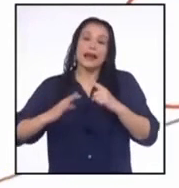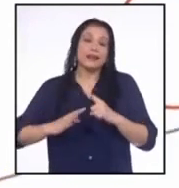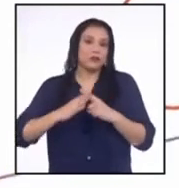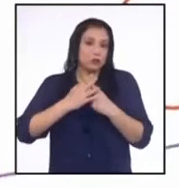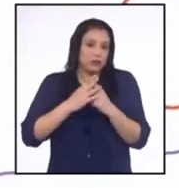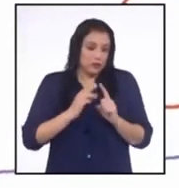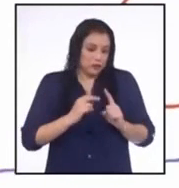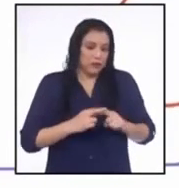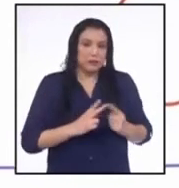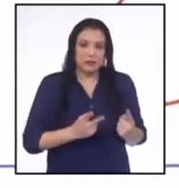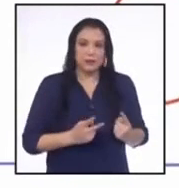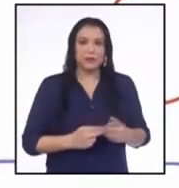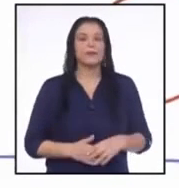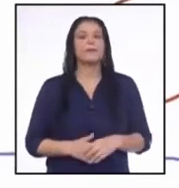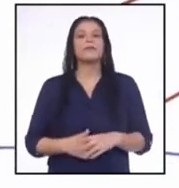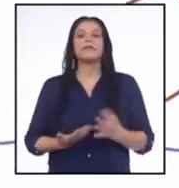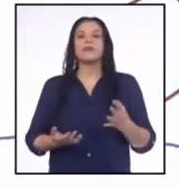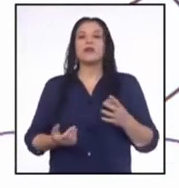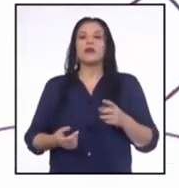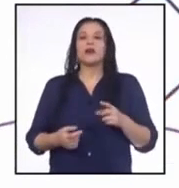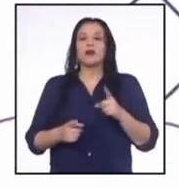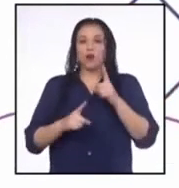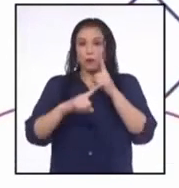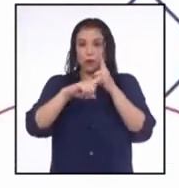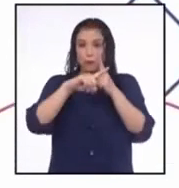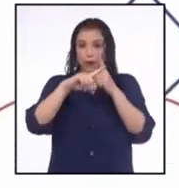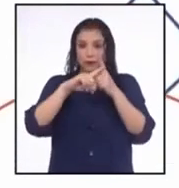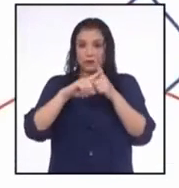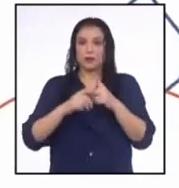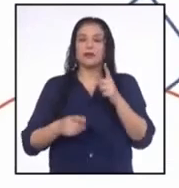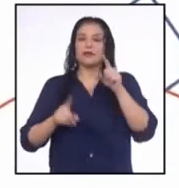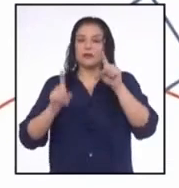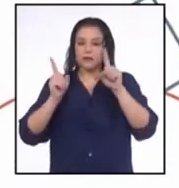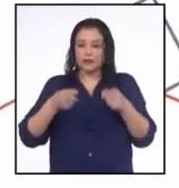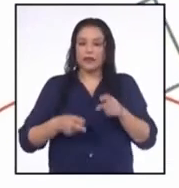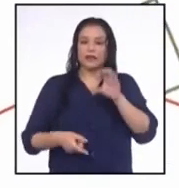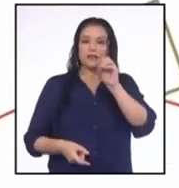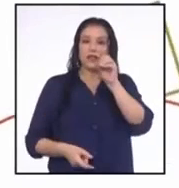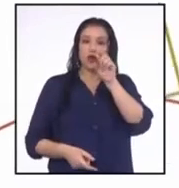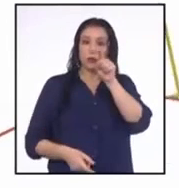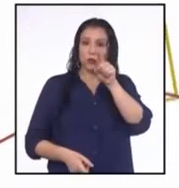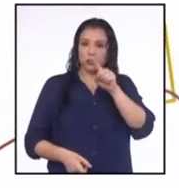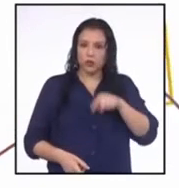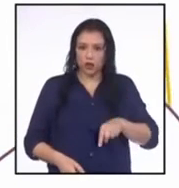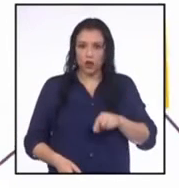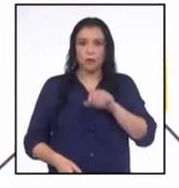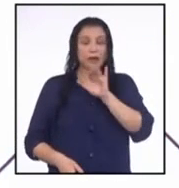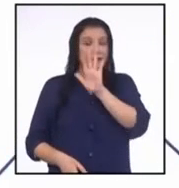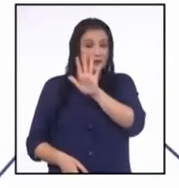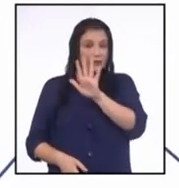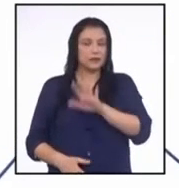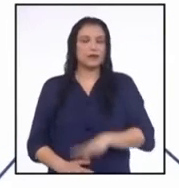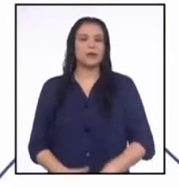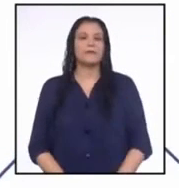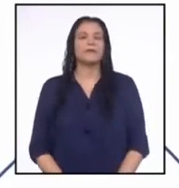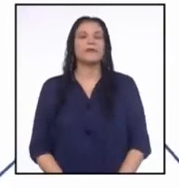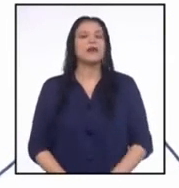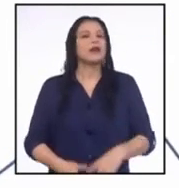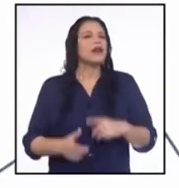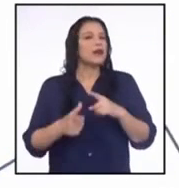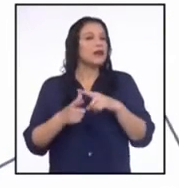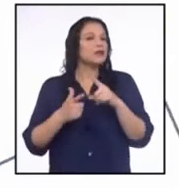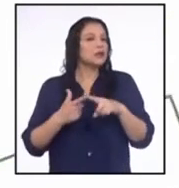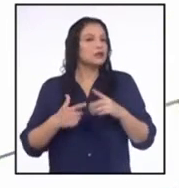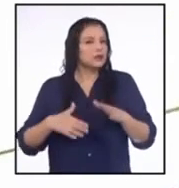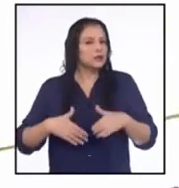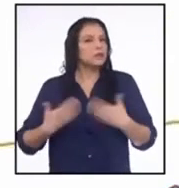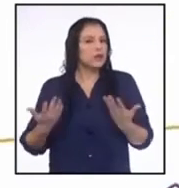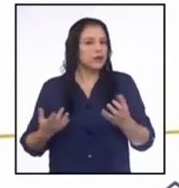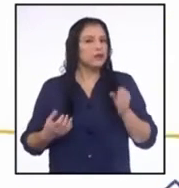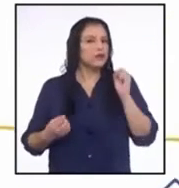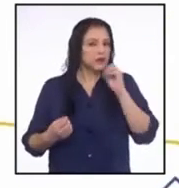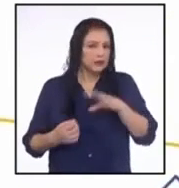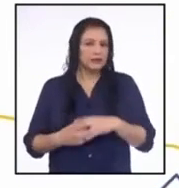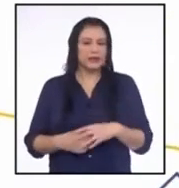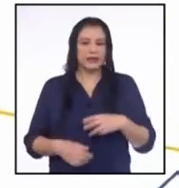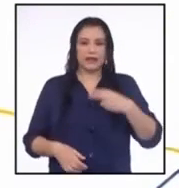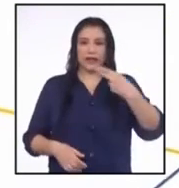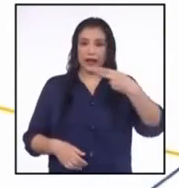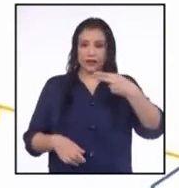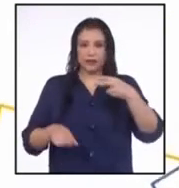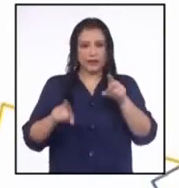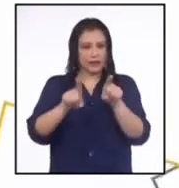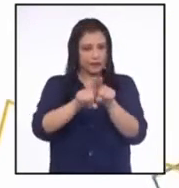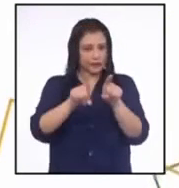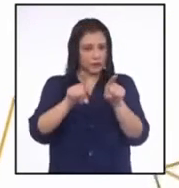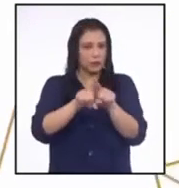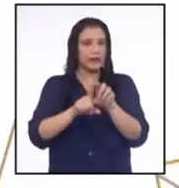situación inicial. Como el vértice es el par ordenado 0, punto y coma 5, entonces podemos decir h